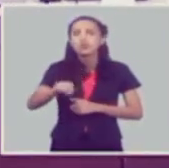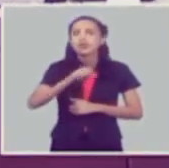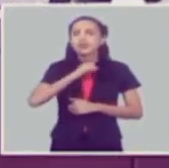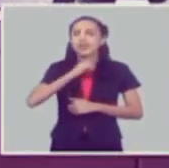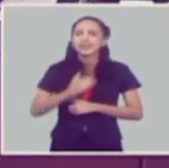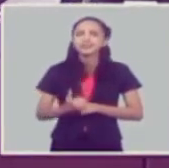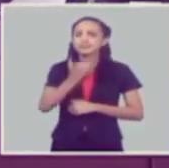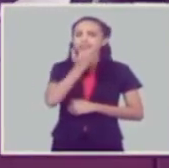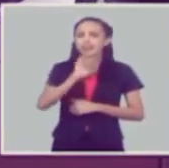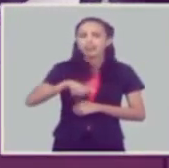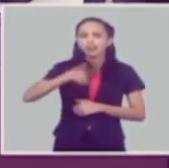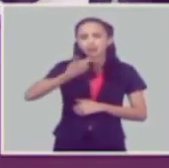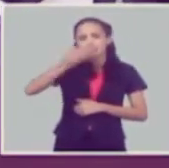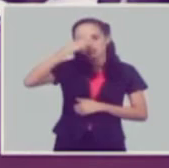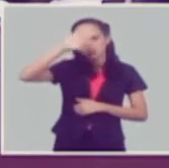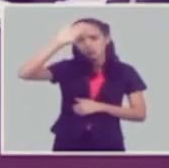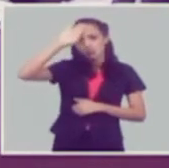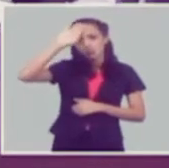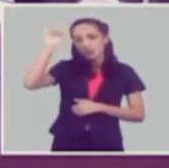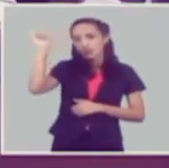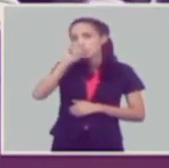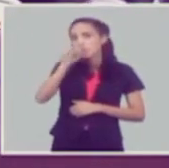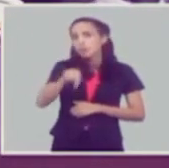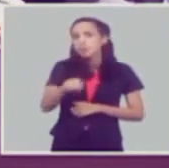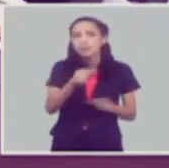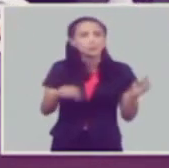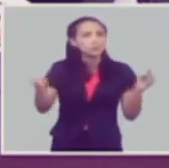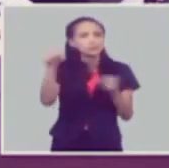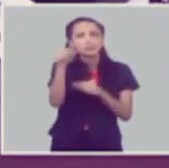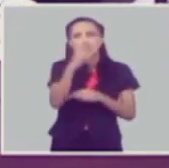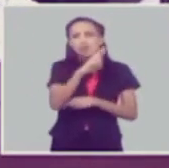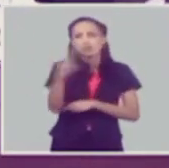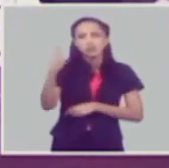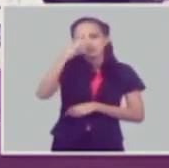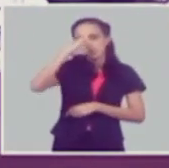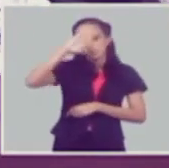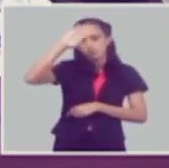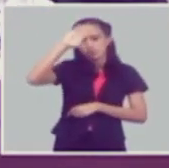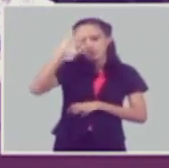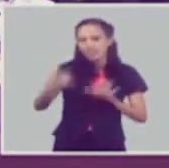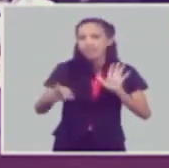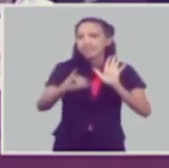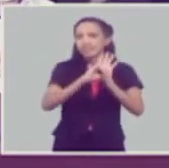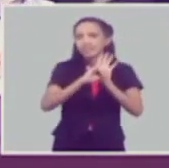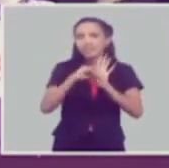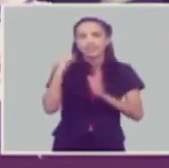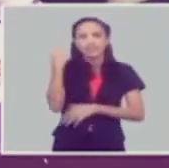cultura cubana, es apuntar al corazón de la revolución cubana, a la identidad nacional.